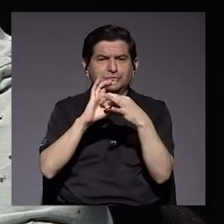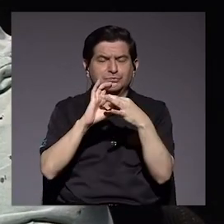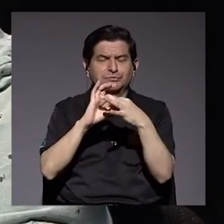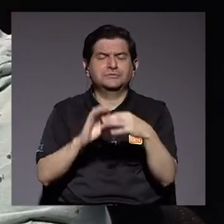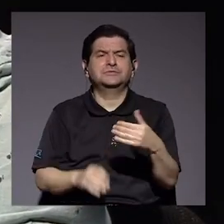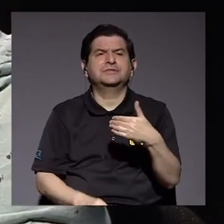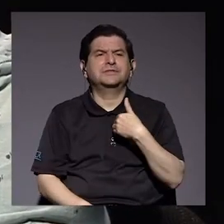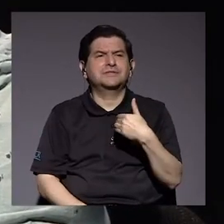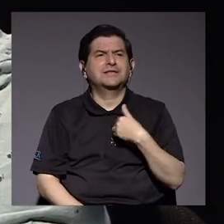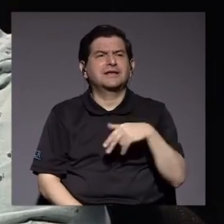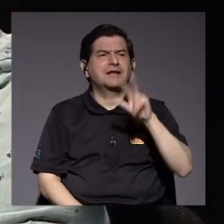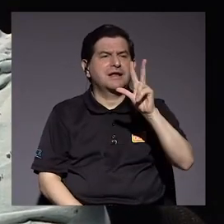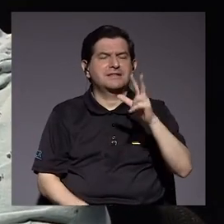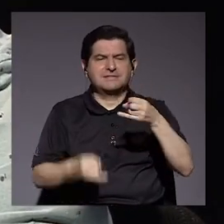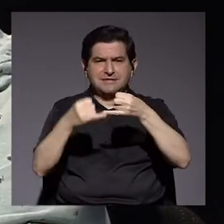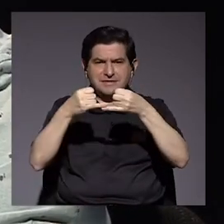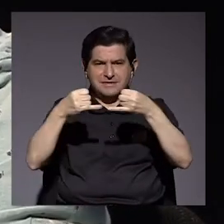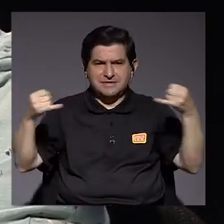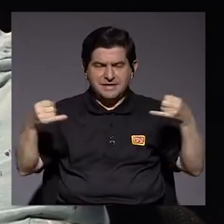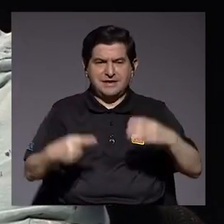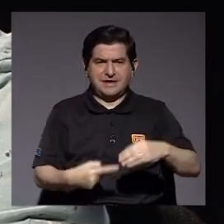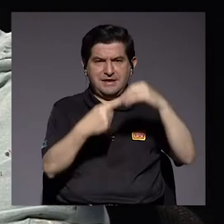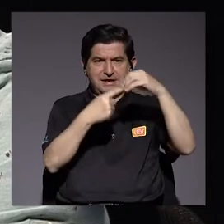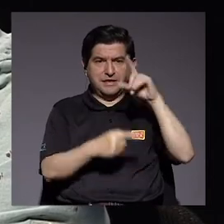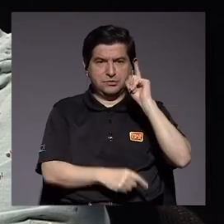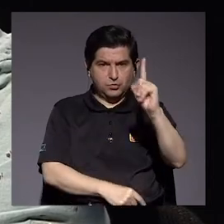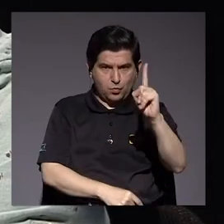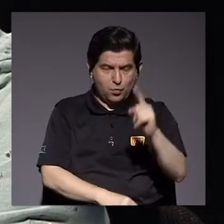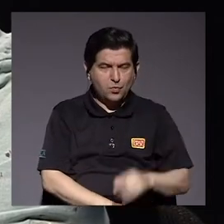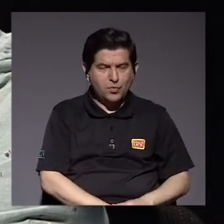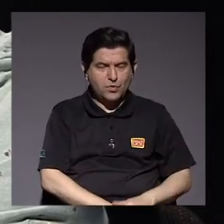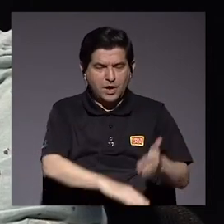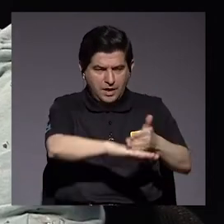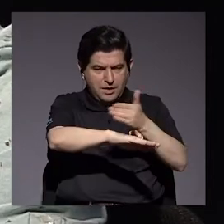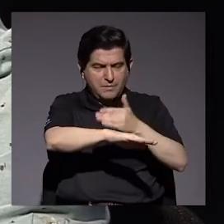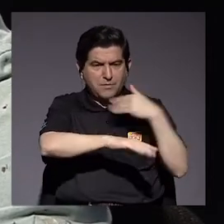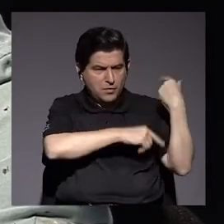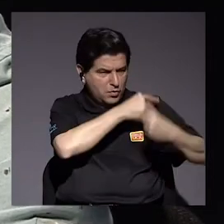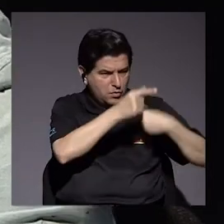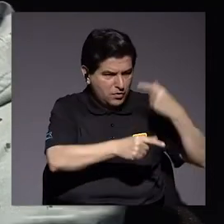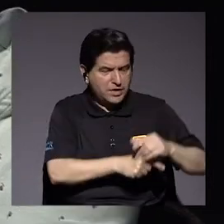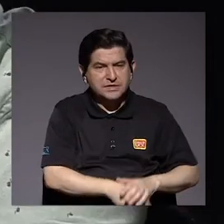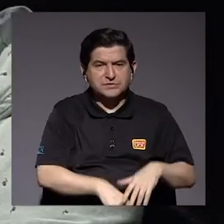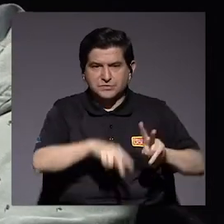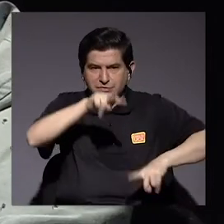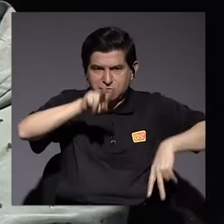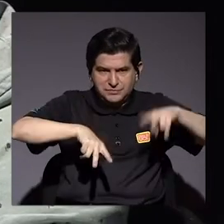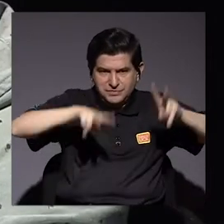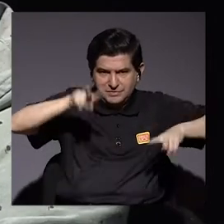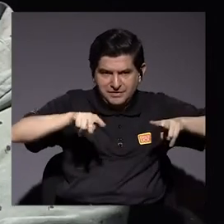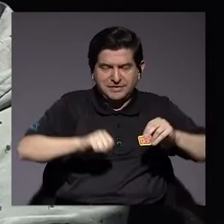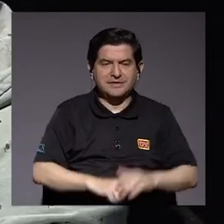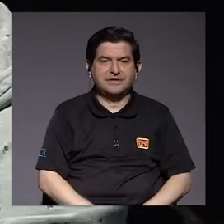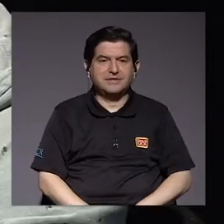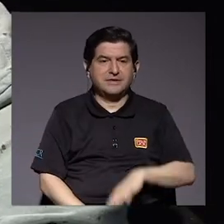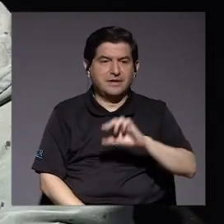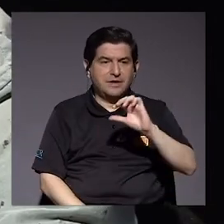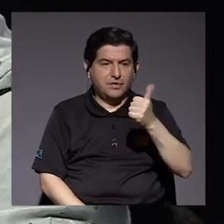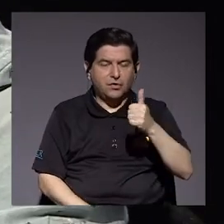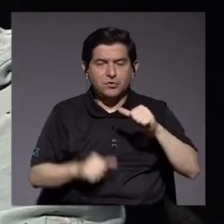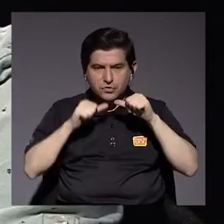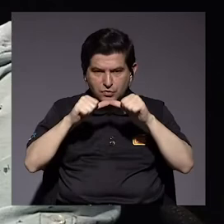coordinamos tiene como tres líneas principales, ¿verdad? Una es el mejoramiento genético, es donde se producen las variedades. Uh-huh.